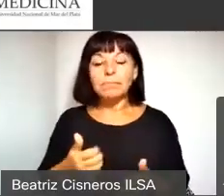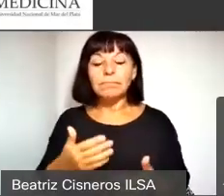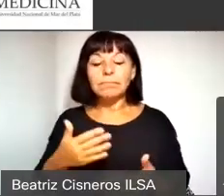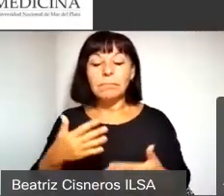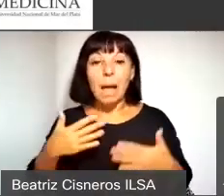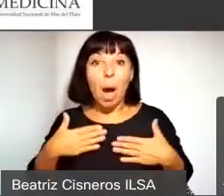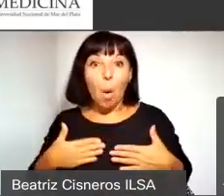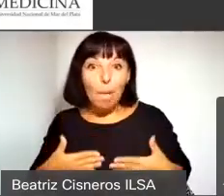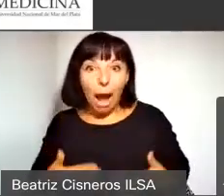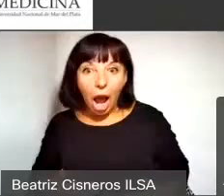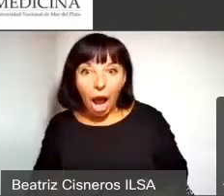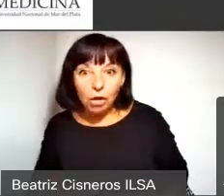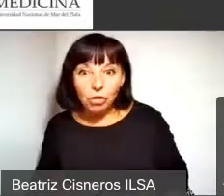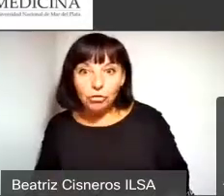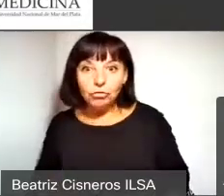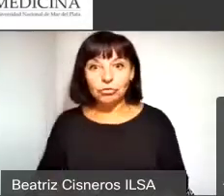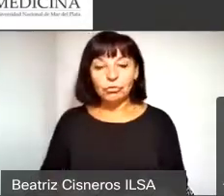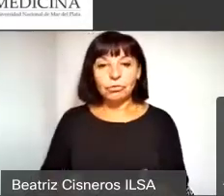por más que se crea que es,